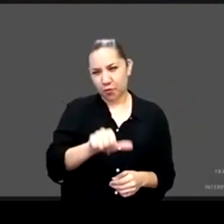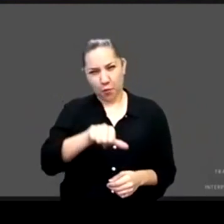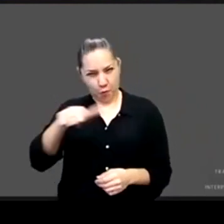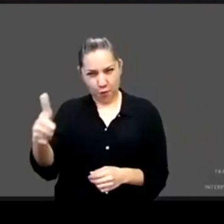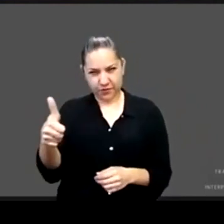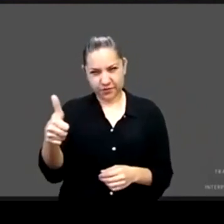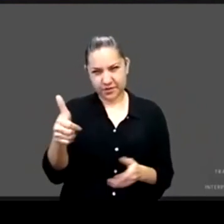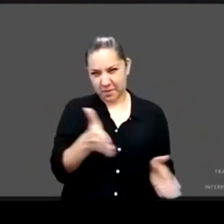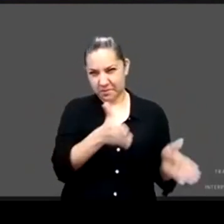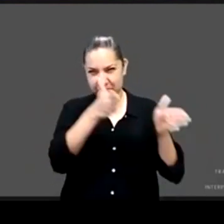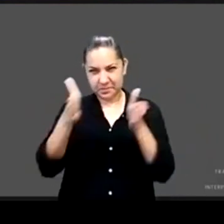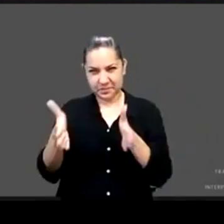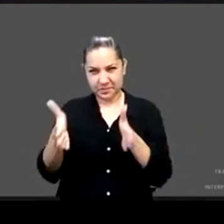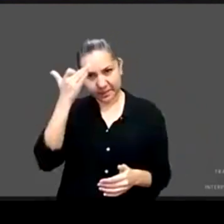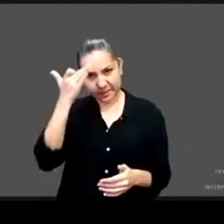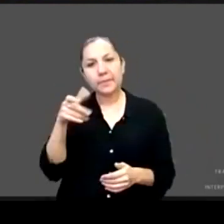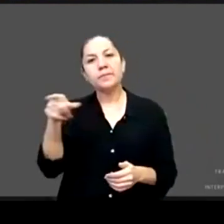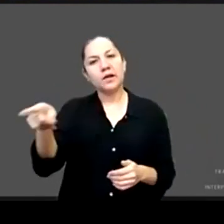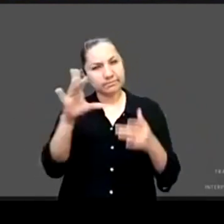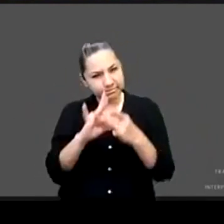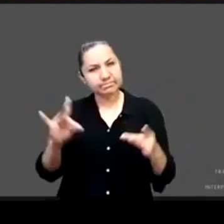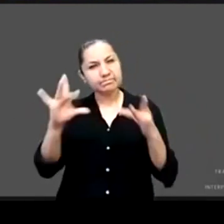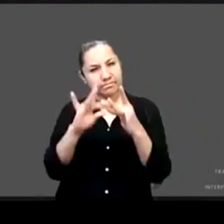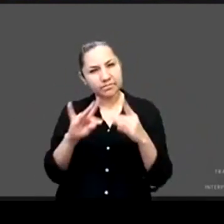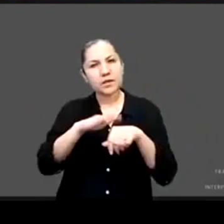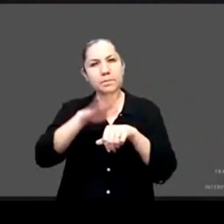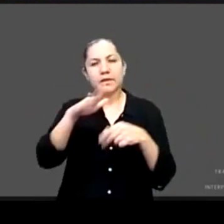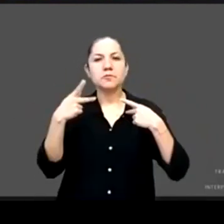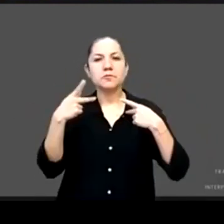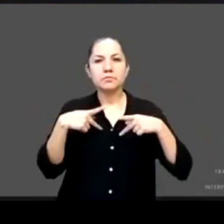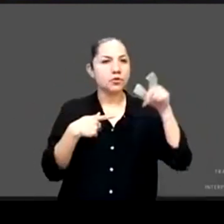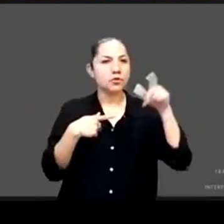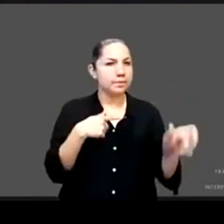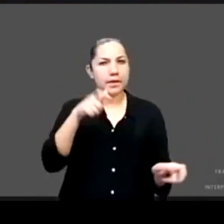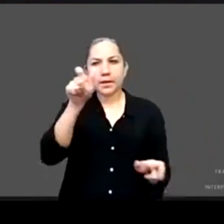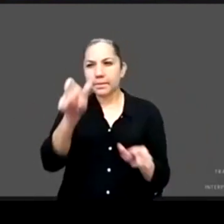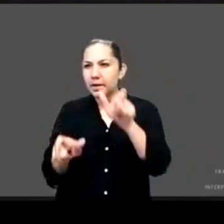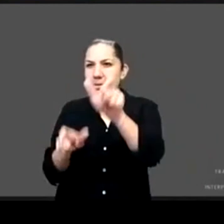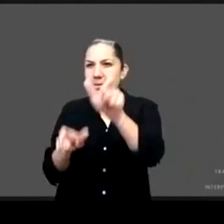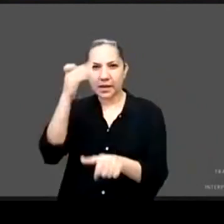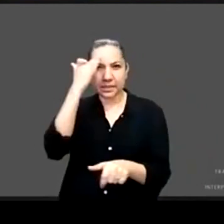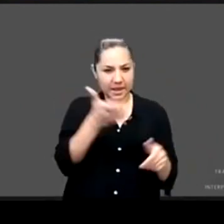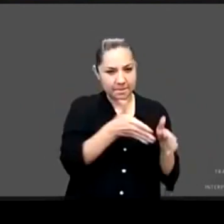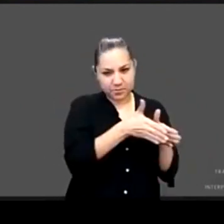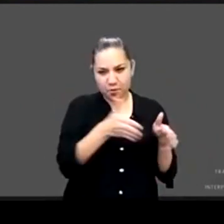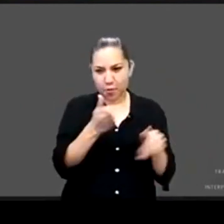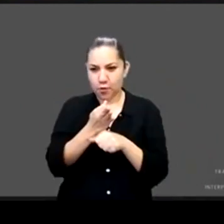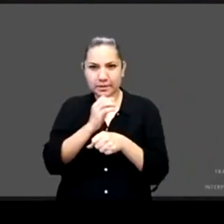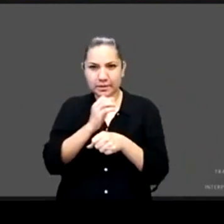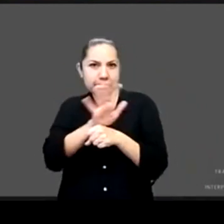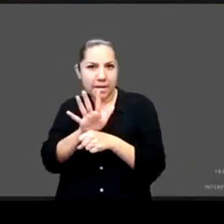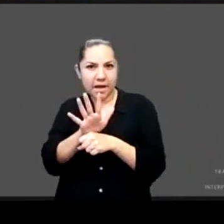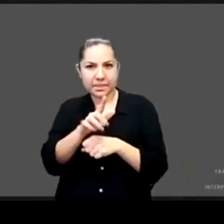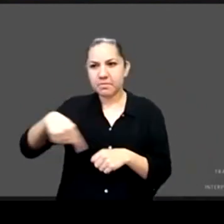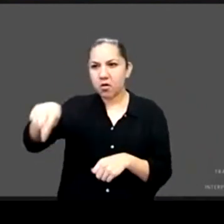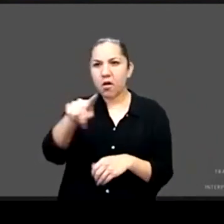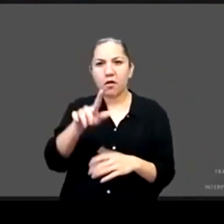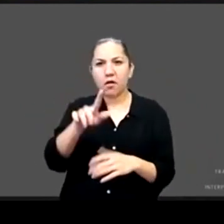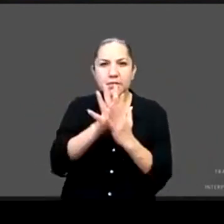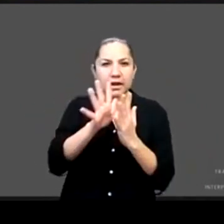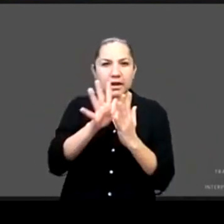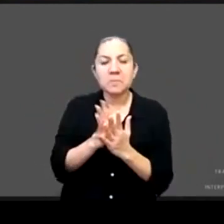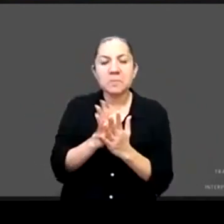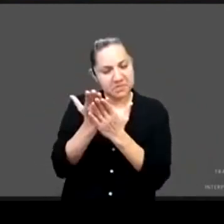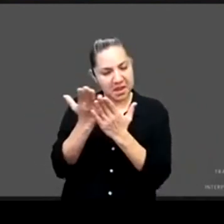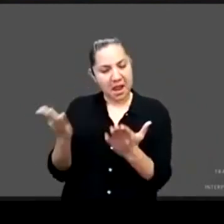estos jóvenes promotores y brigadistas en el tema de la pandemia. Muchas gracias. Y bueno, pues seguimos. A